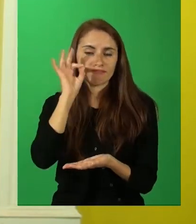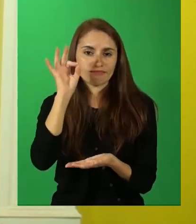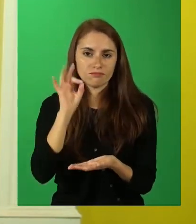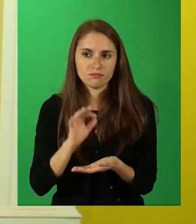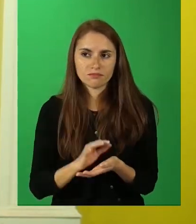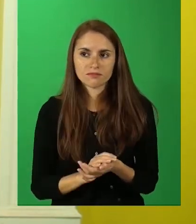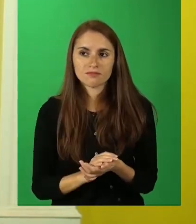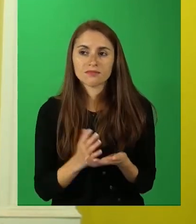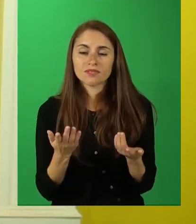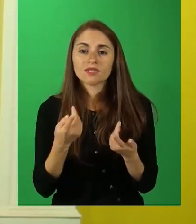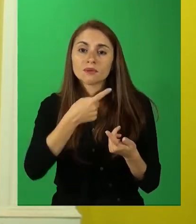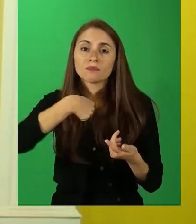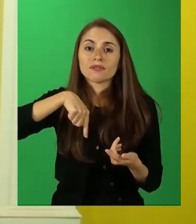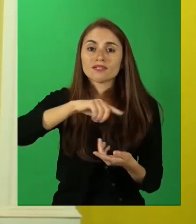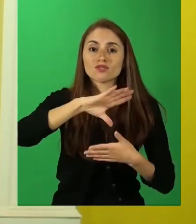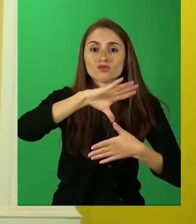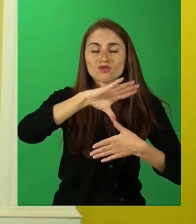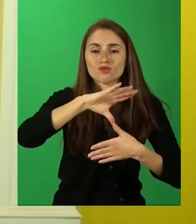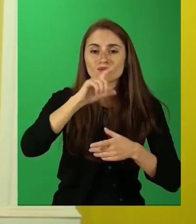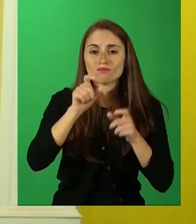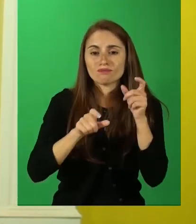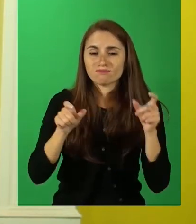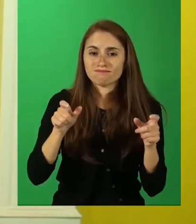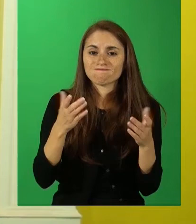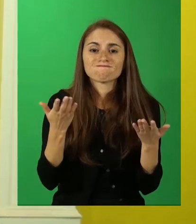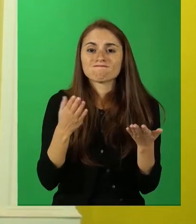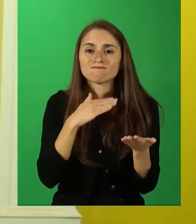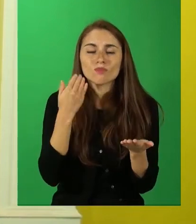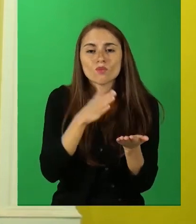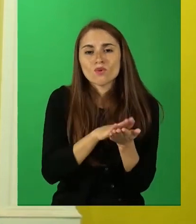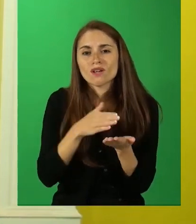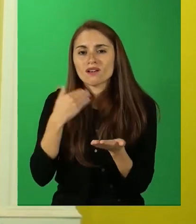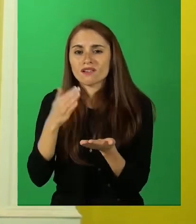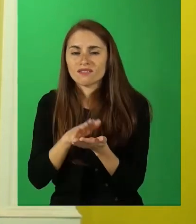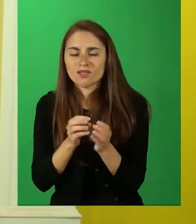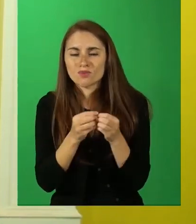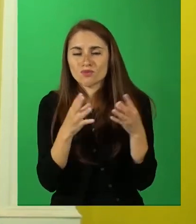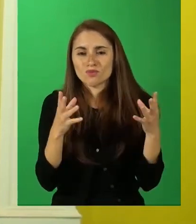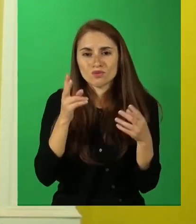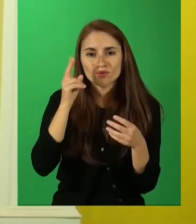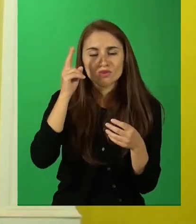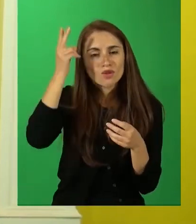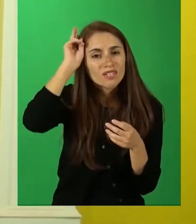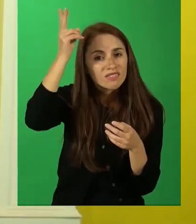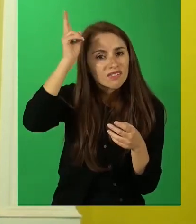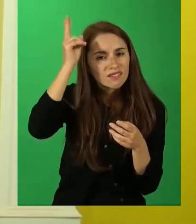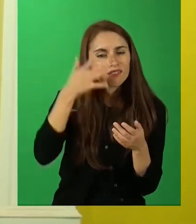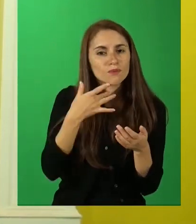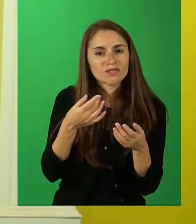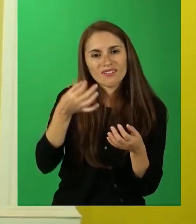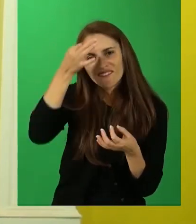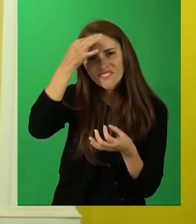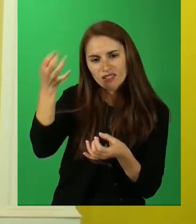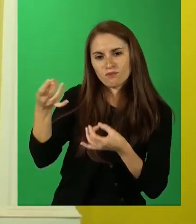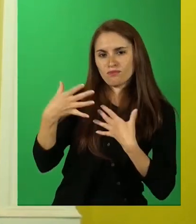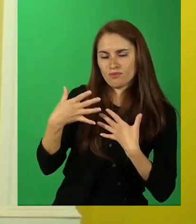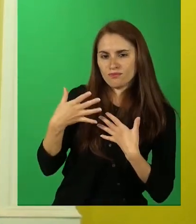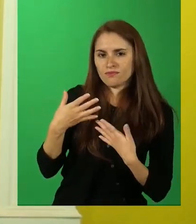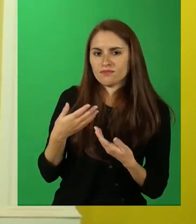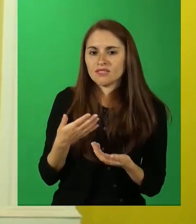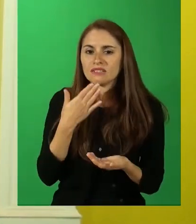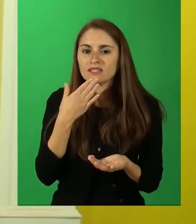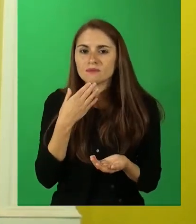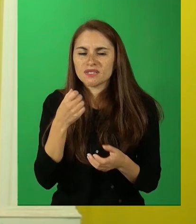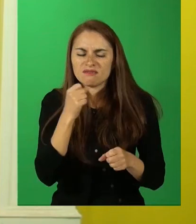significa principalmente la muerte de millones de indígenas, principalmente producto de enfermedades y malas condiciones de